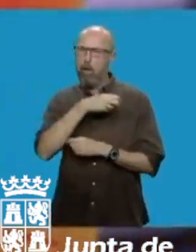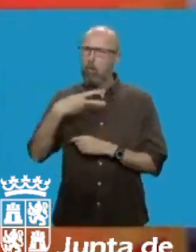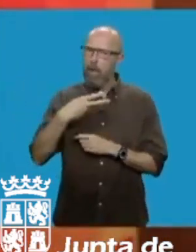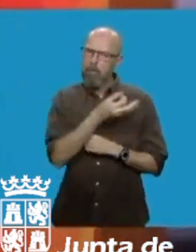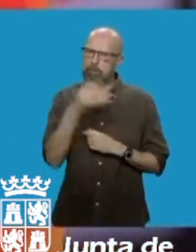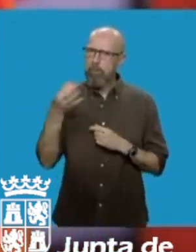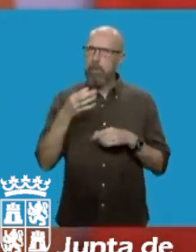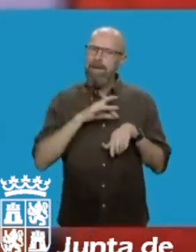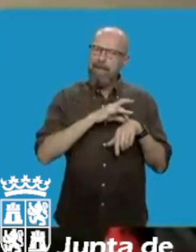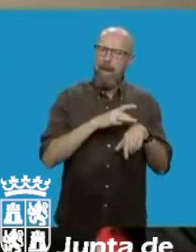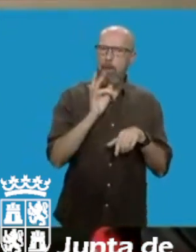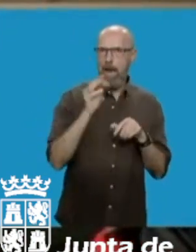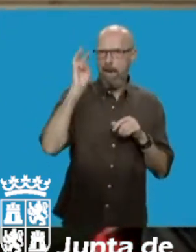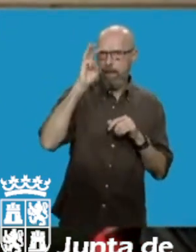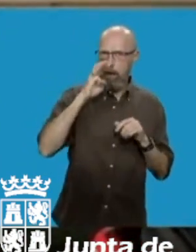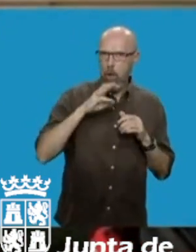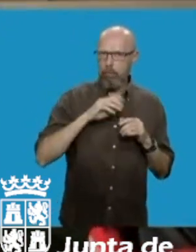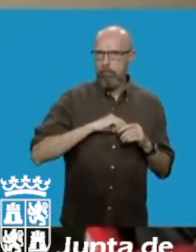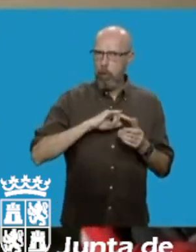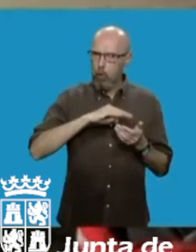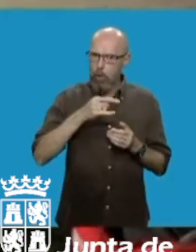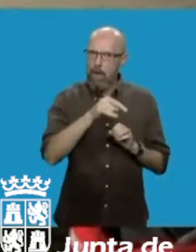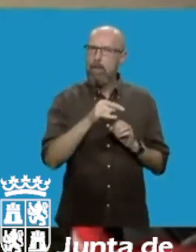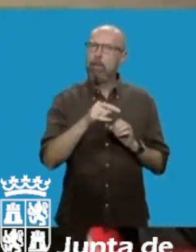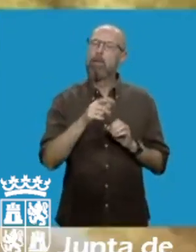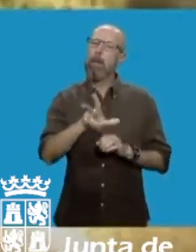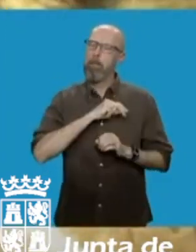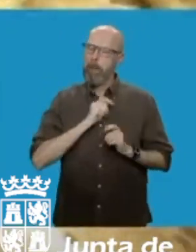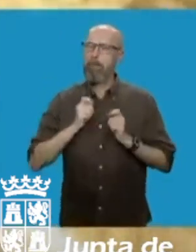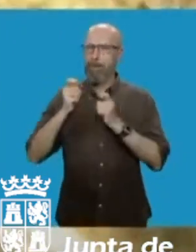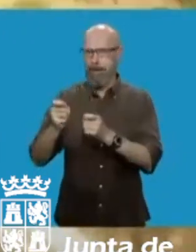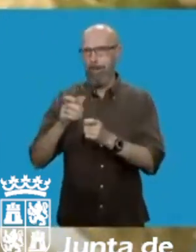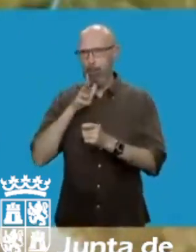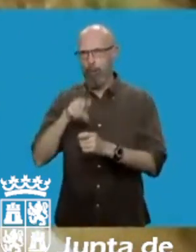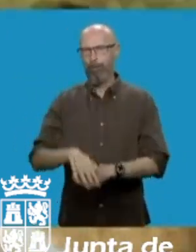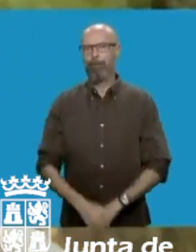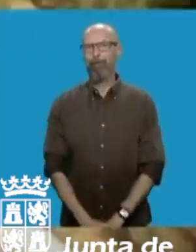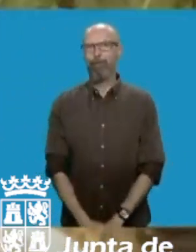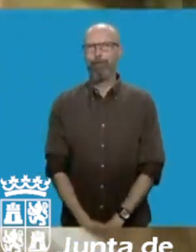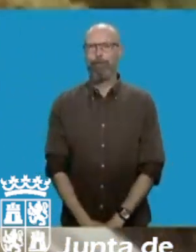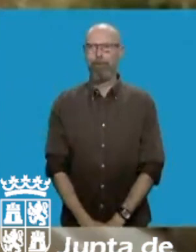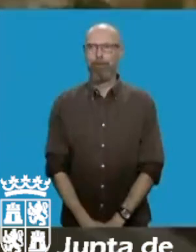de guía y preparador le han permitido alzarse con el premio podium al mejor entrenador.